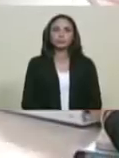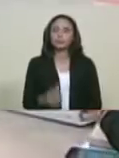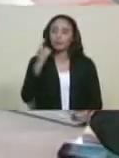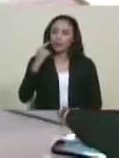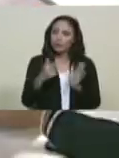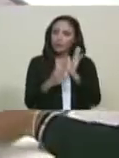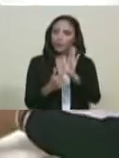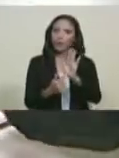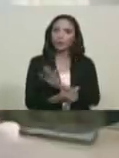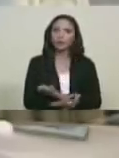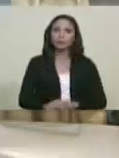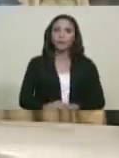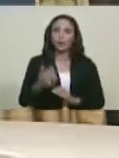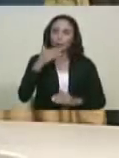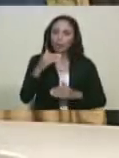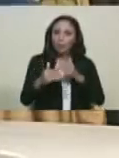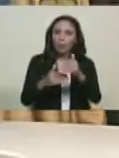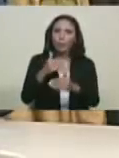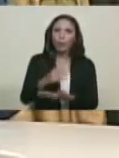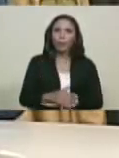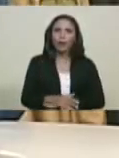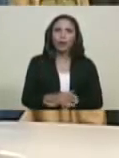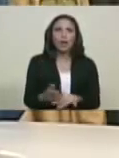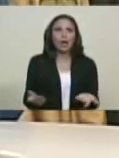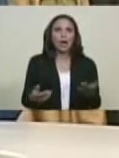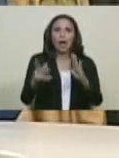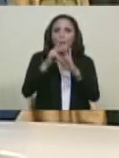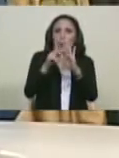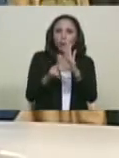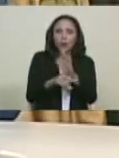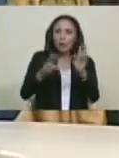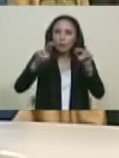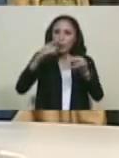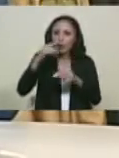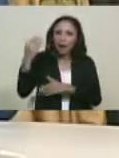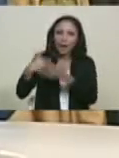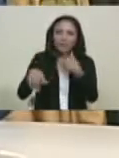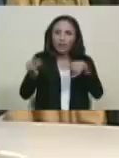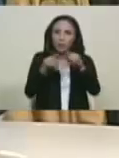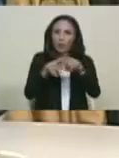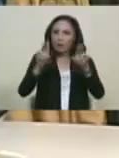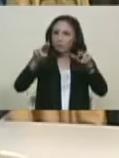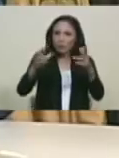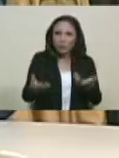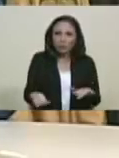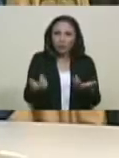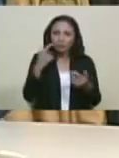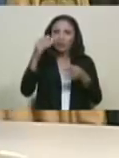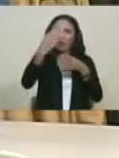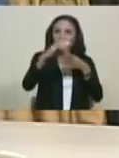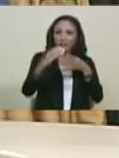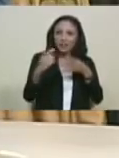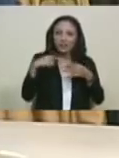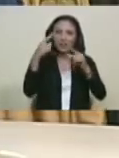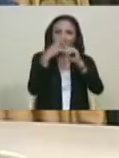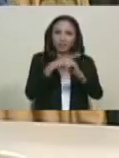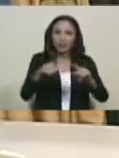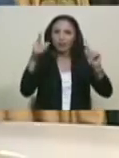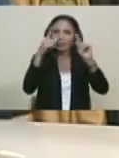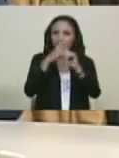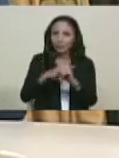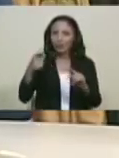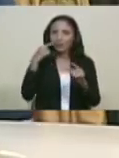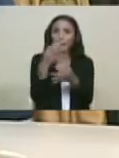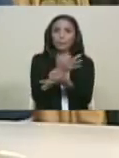ser vamos avanzando nunca antes habíamos tenido un programa de estas características de este calado de esta precisión de esta perfección